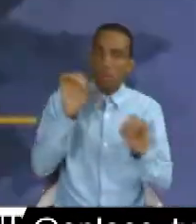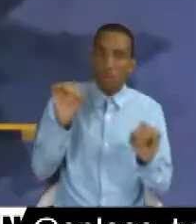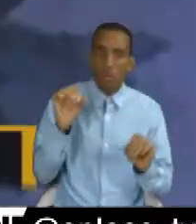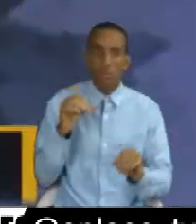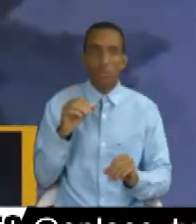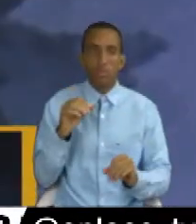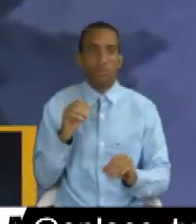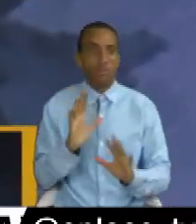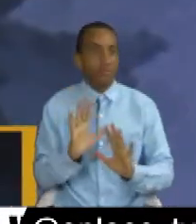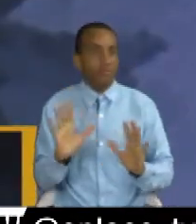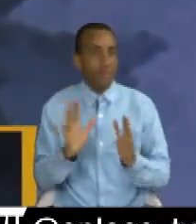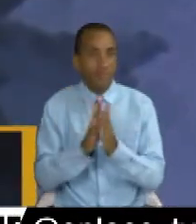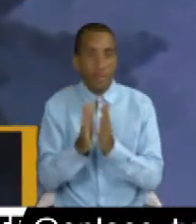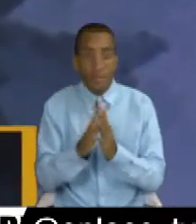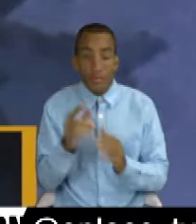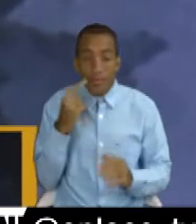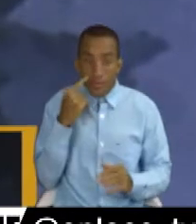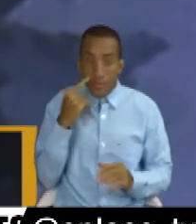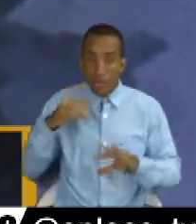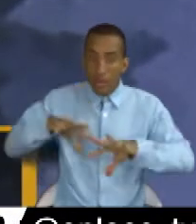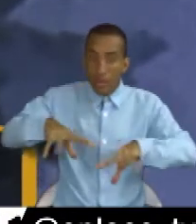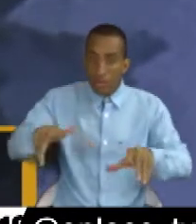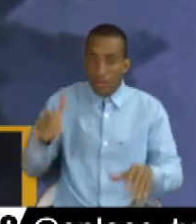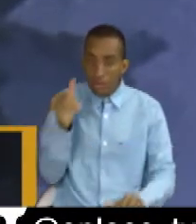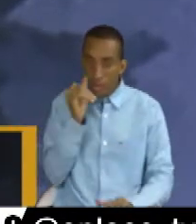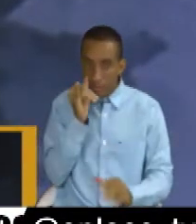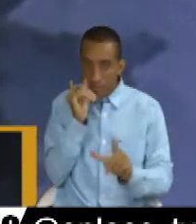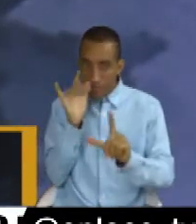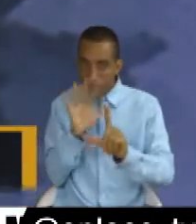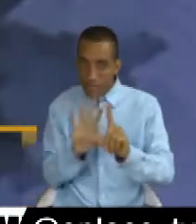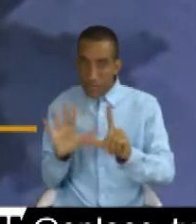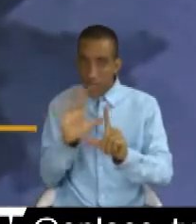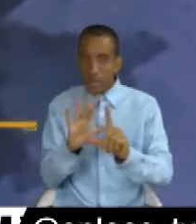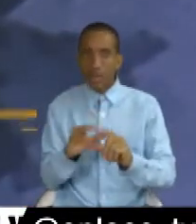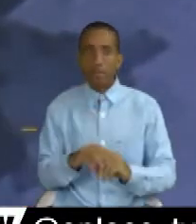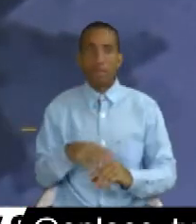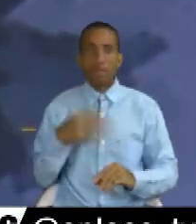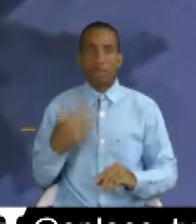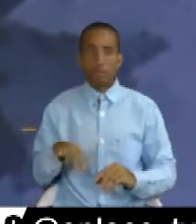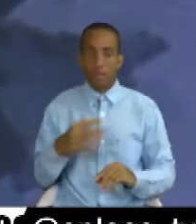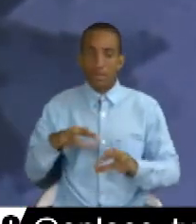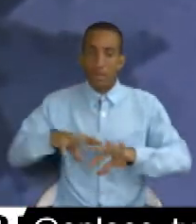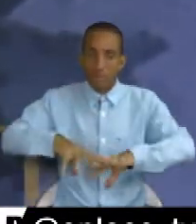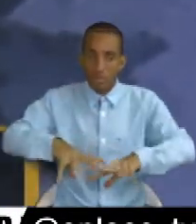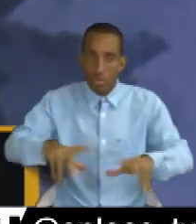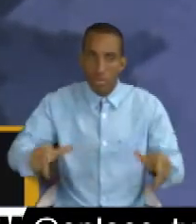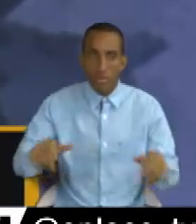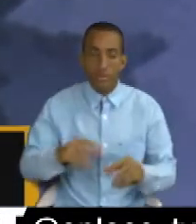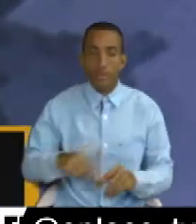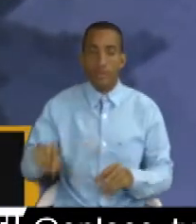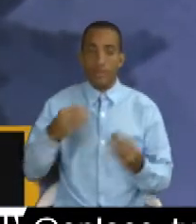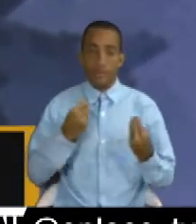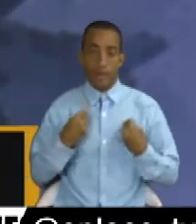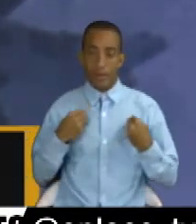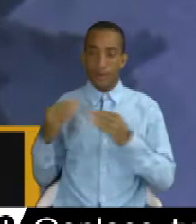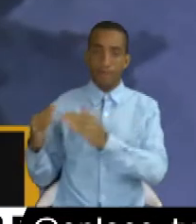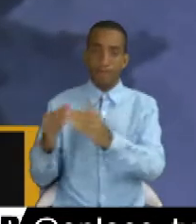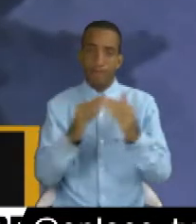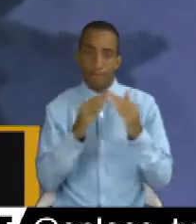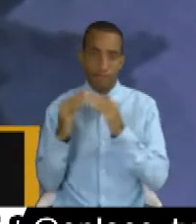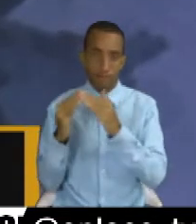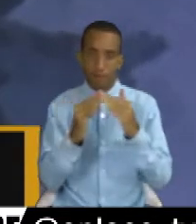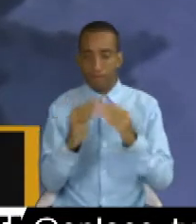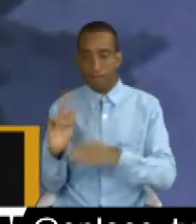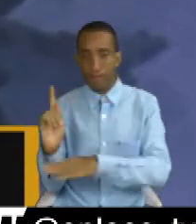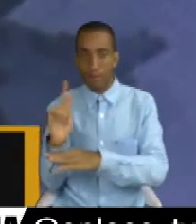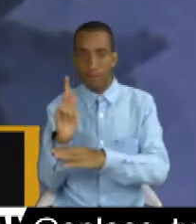Este robo, que quedó grabado en una cámara de seguridad, evidencia la inseguridad a la que están expuestos los ciudadanos del barrio La Floresta Baja y sus